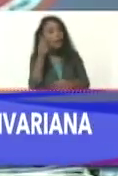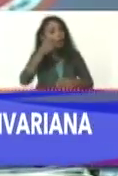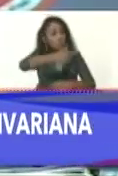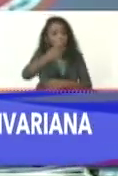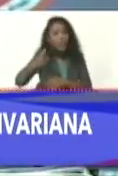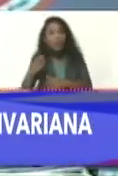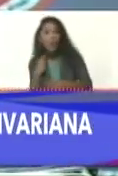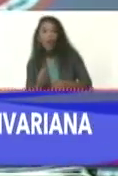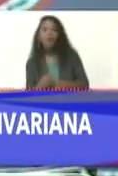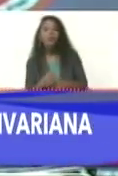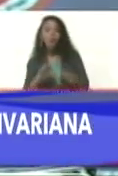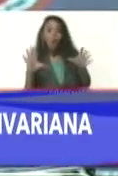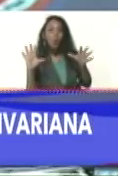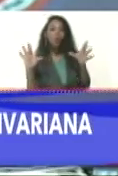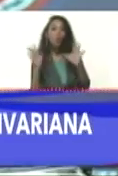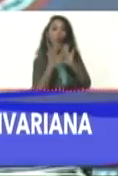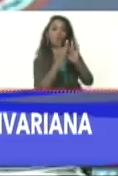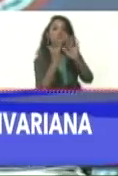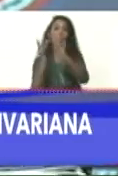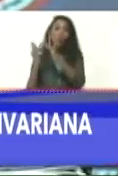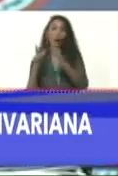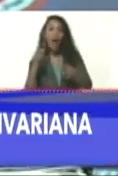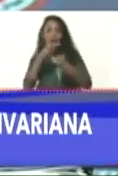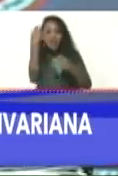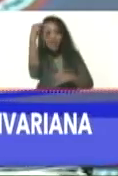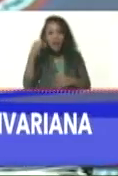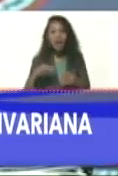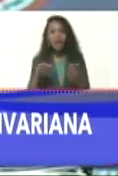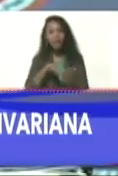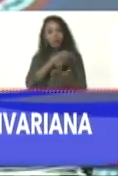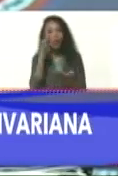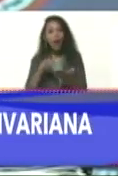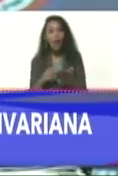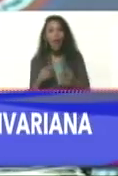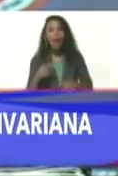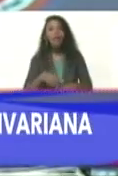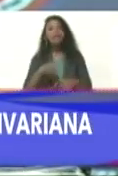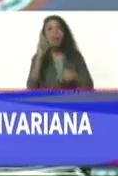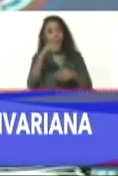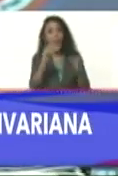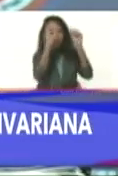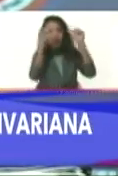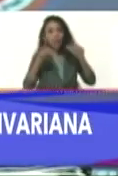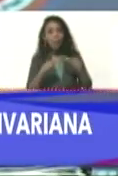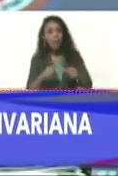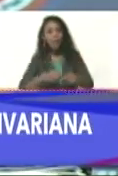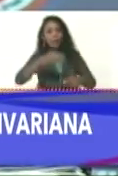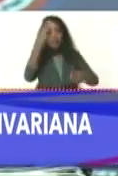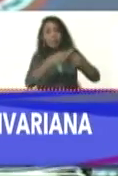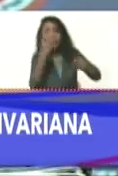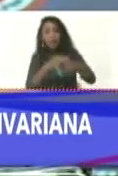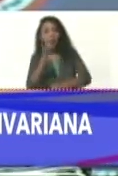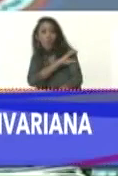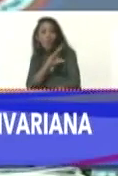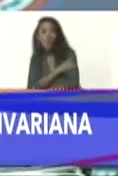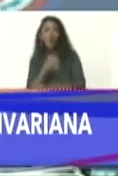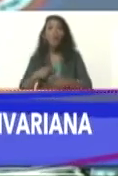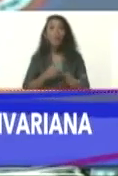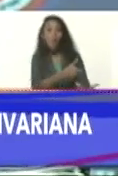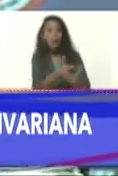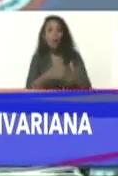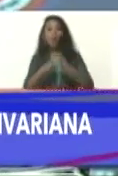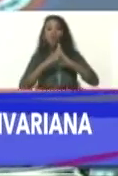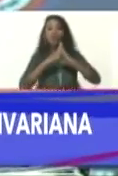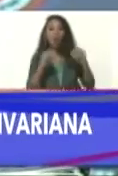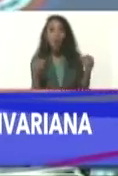estén interconectados a nivel nacional, incluyendo el sistema de protección de riesgo, protección civil y bomberos. Vamos a tener la